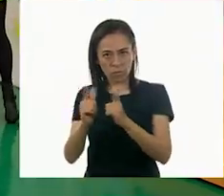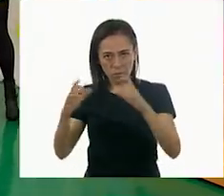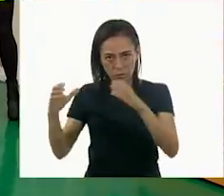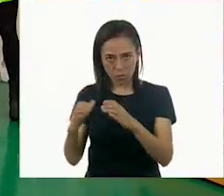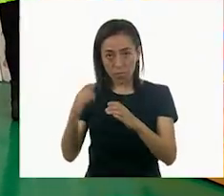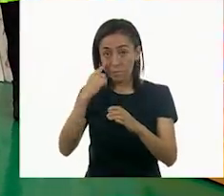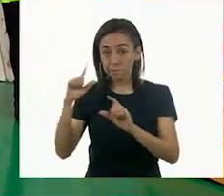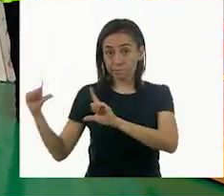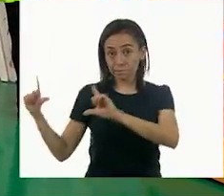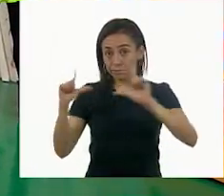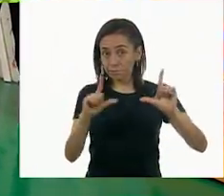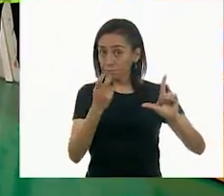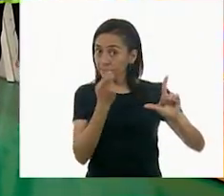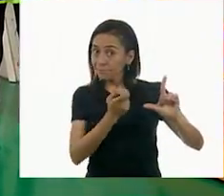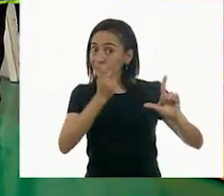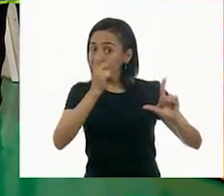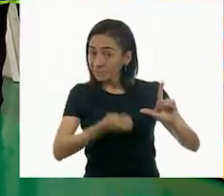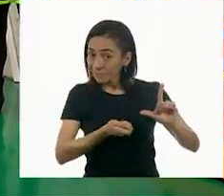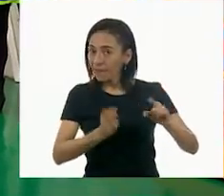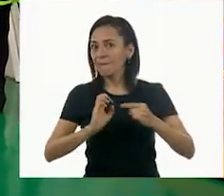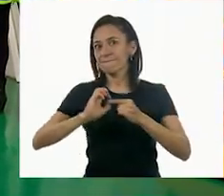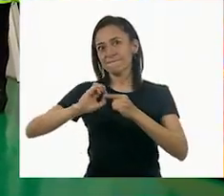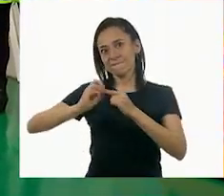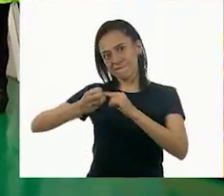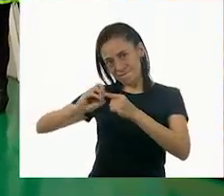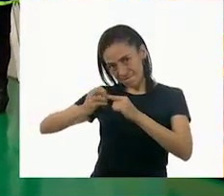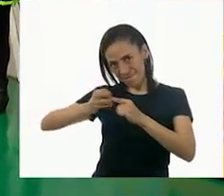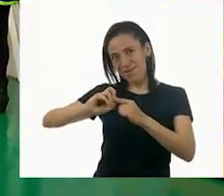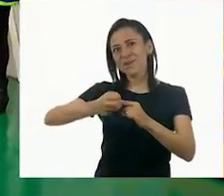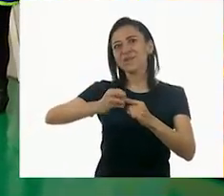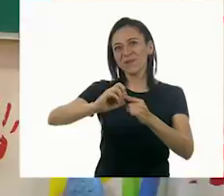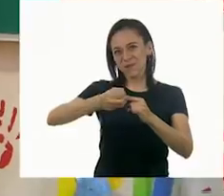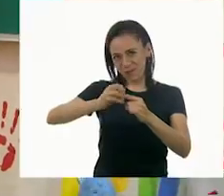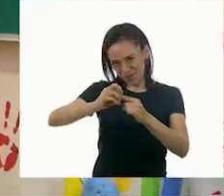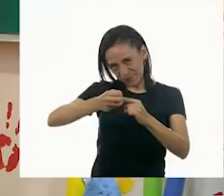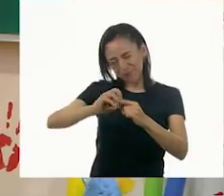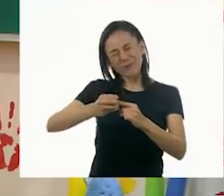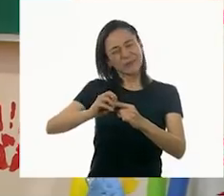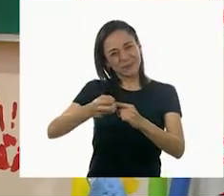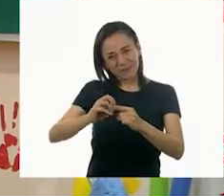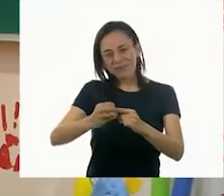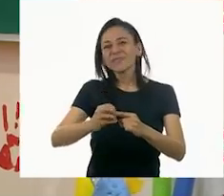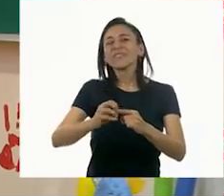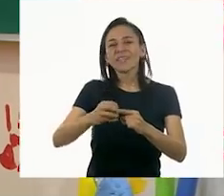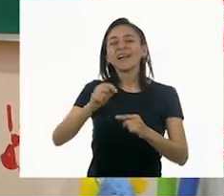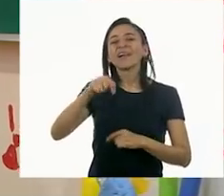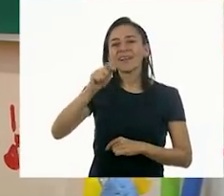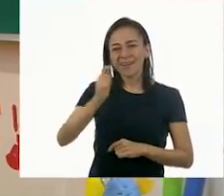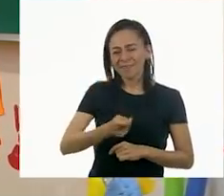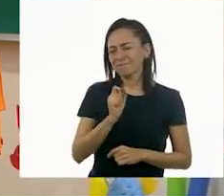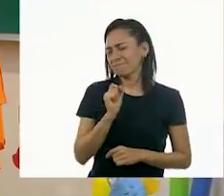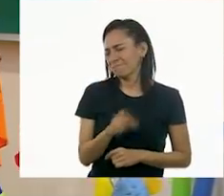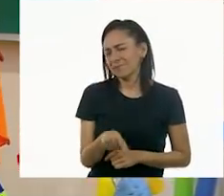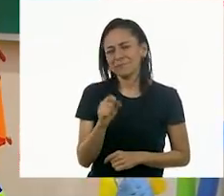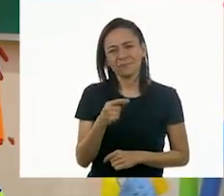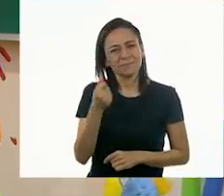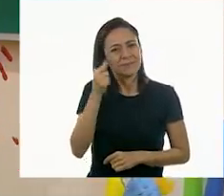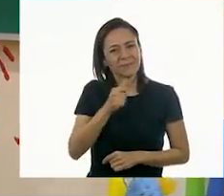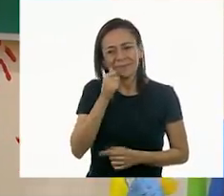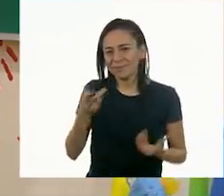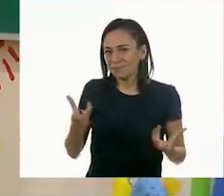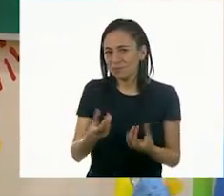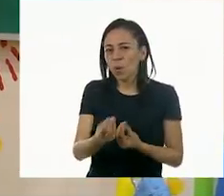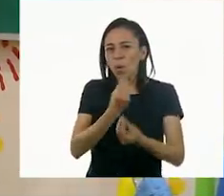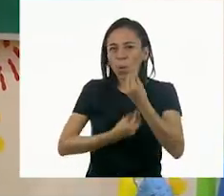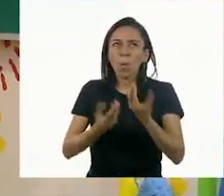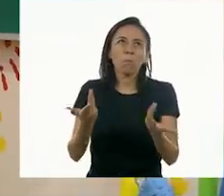están los frijolitos. Los frijolitos que acompañan a nuestros alimentos, por ejemplo,